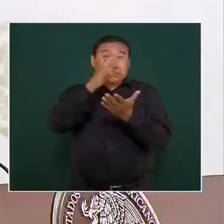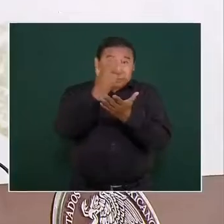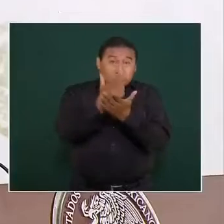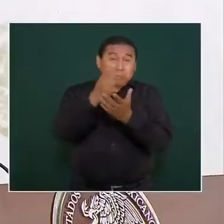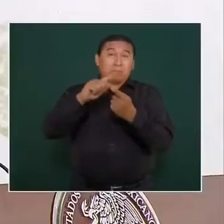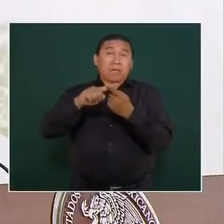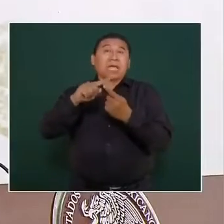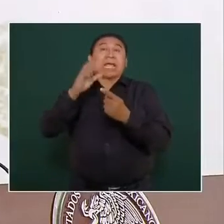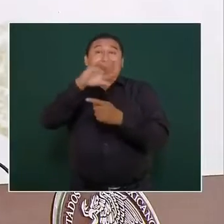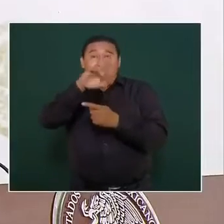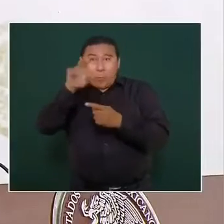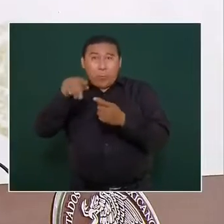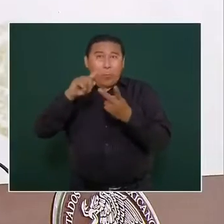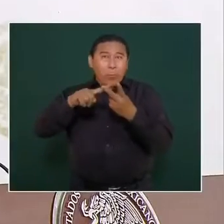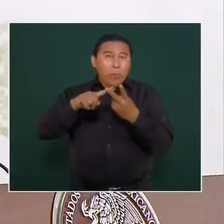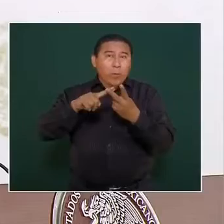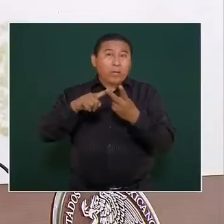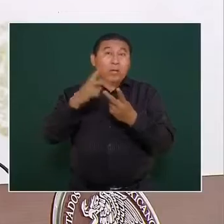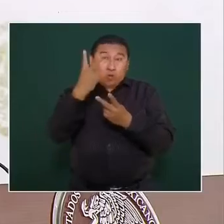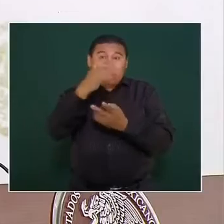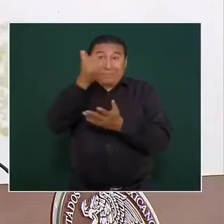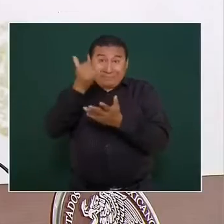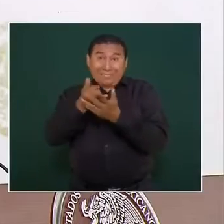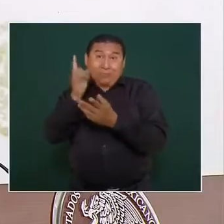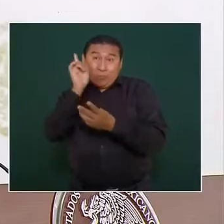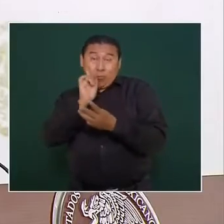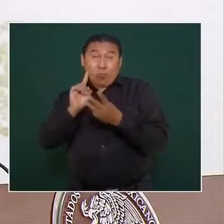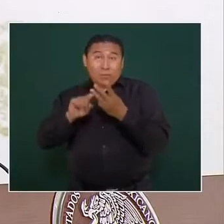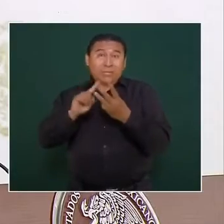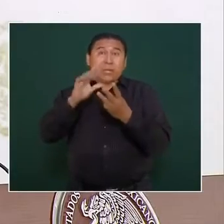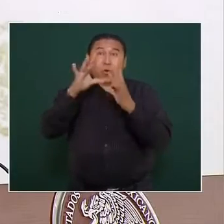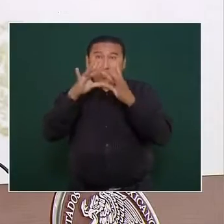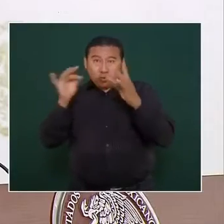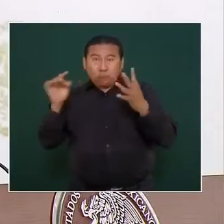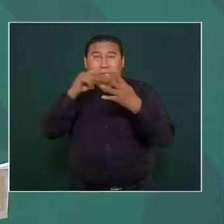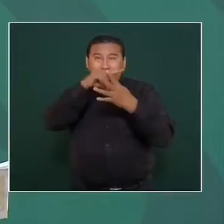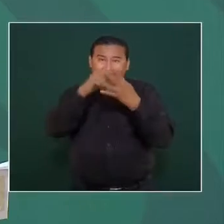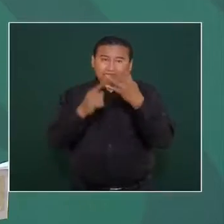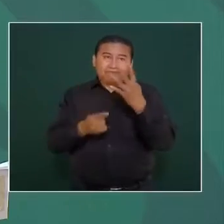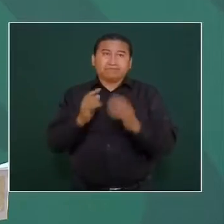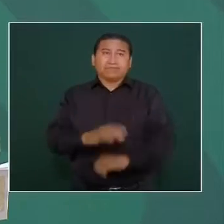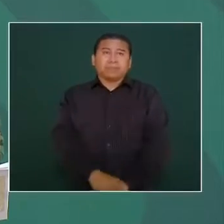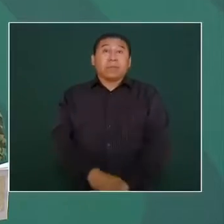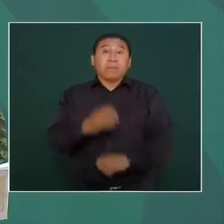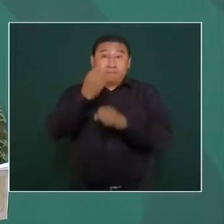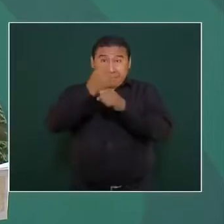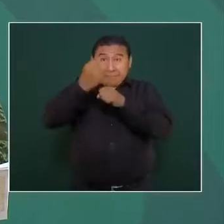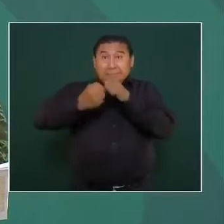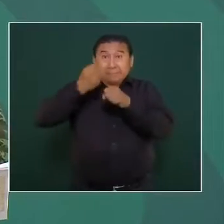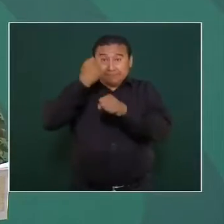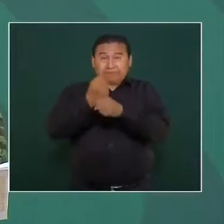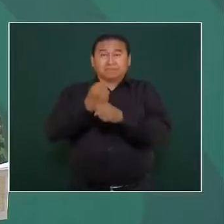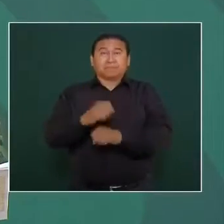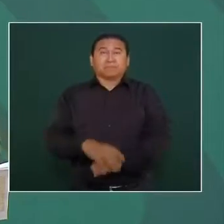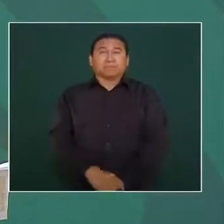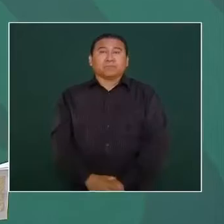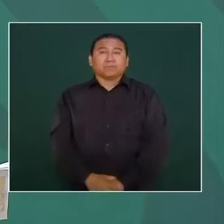Chetumal, en Cancún, dos en Islas Mujeres y Cozumel. Para este año se